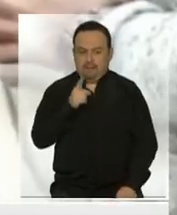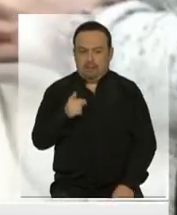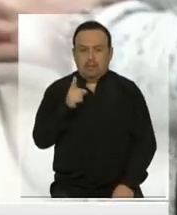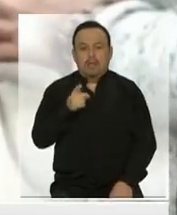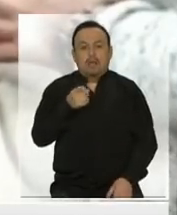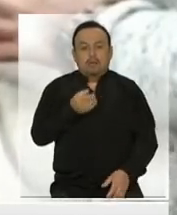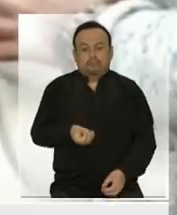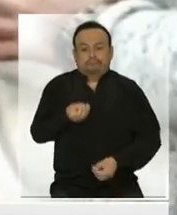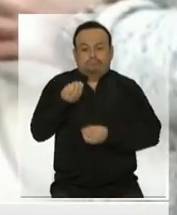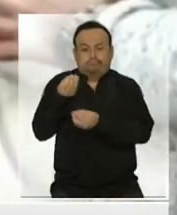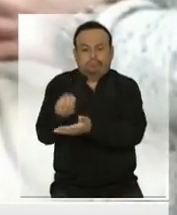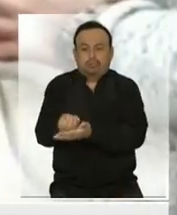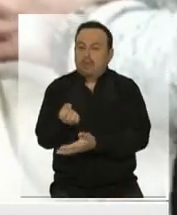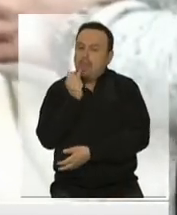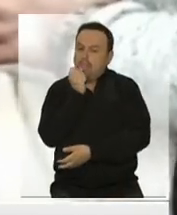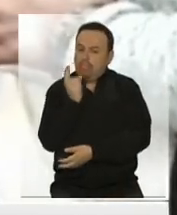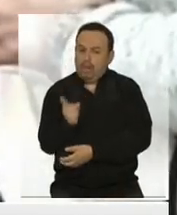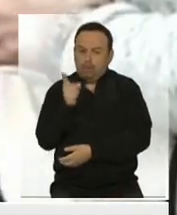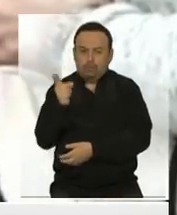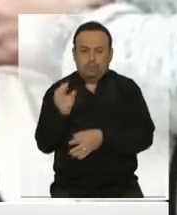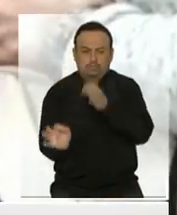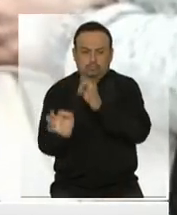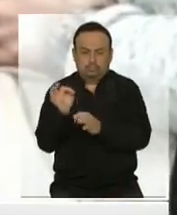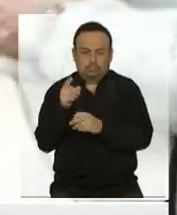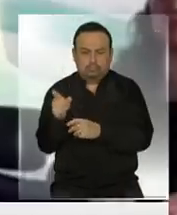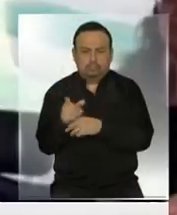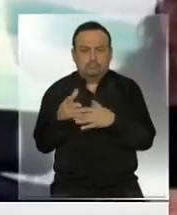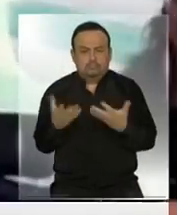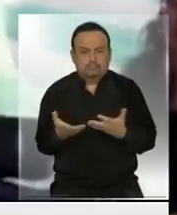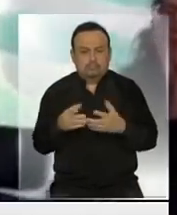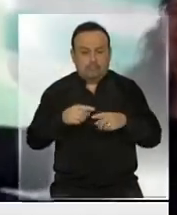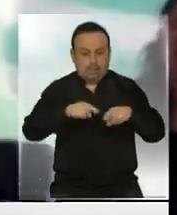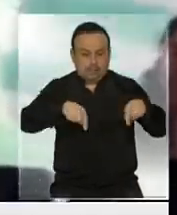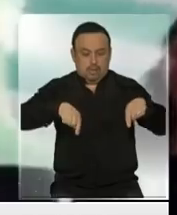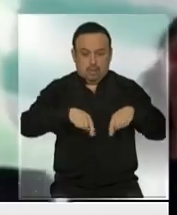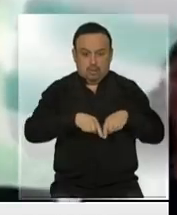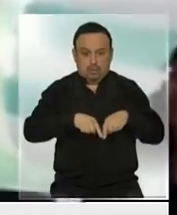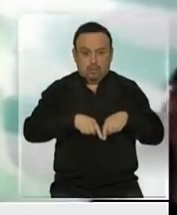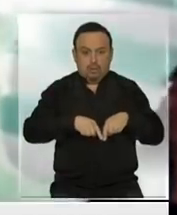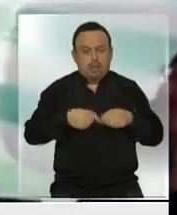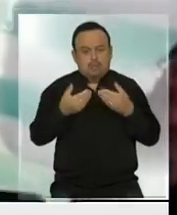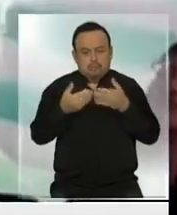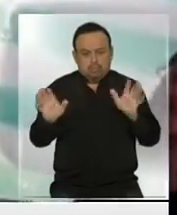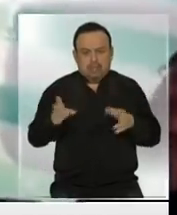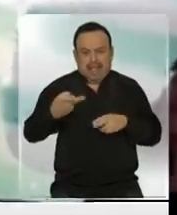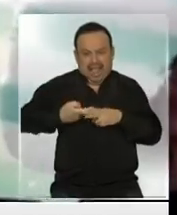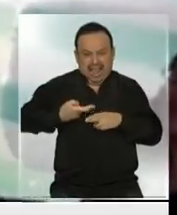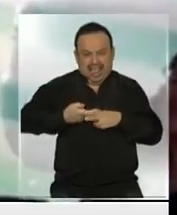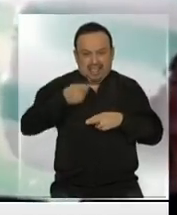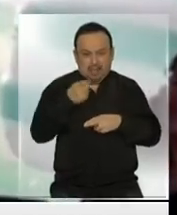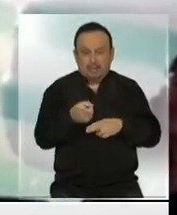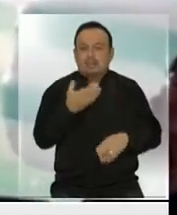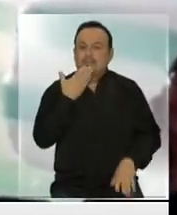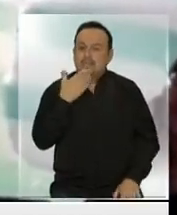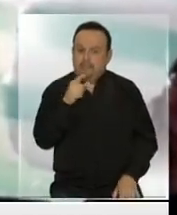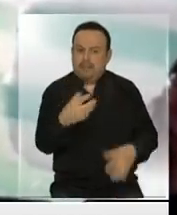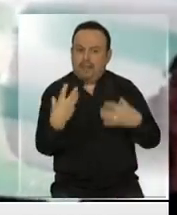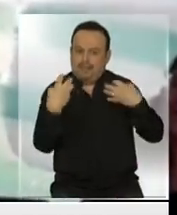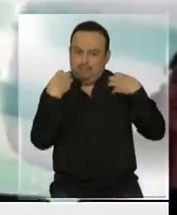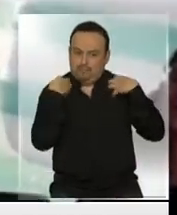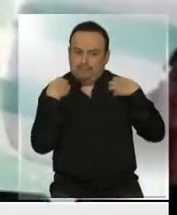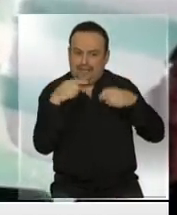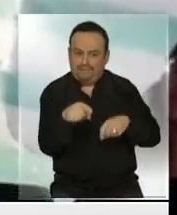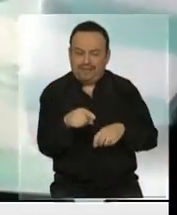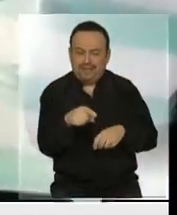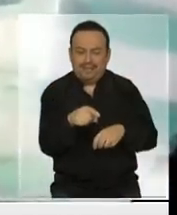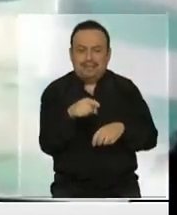una querella a su contra e incluso la persona que se dio este espacio también para que se realizara este culto religioso vamos a